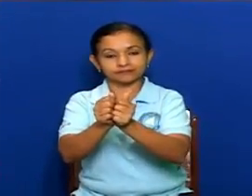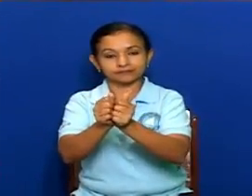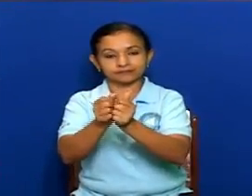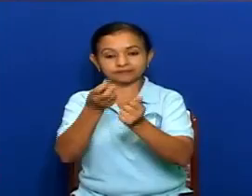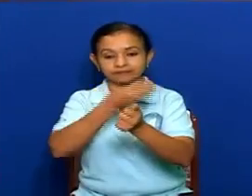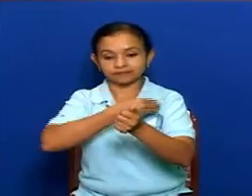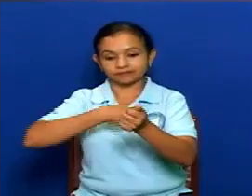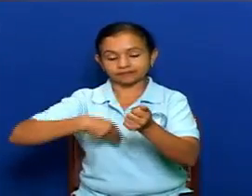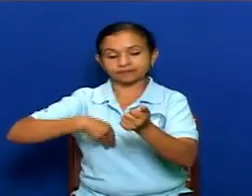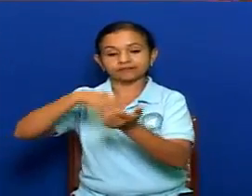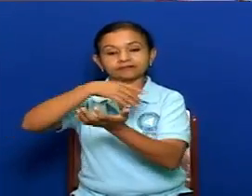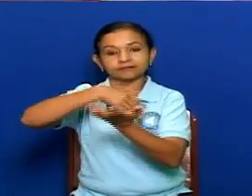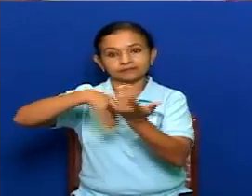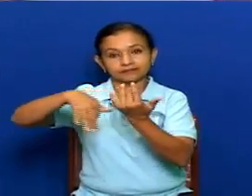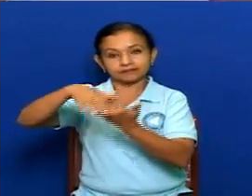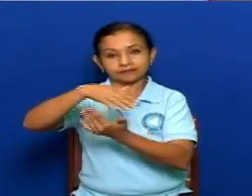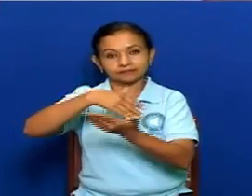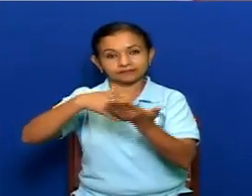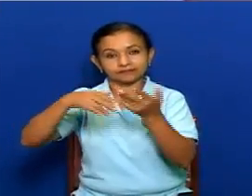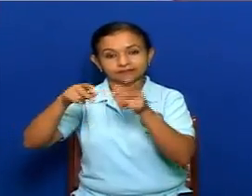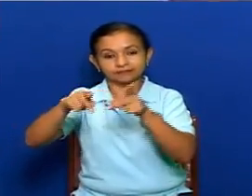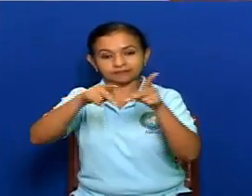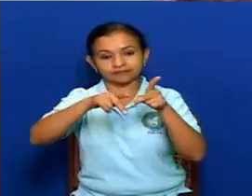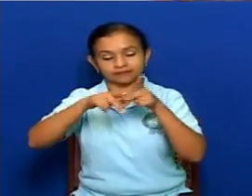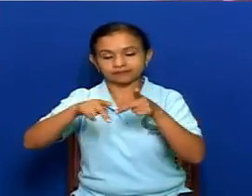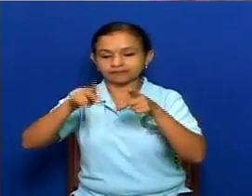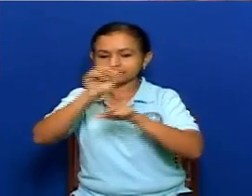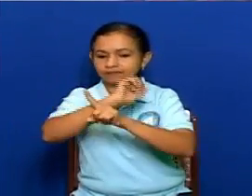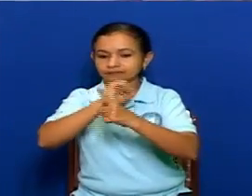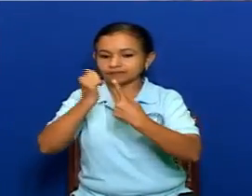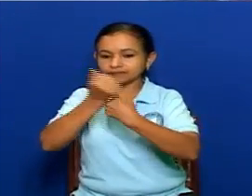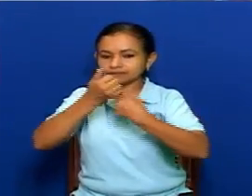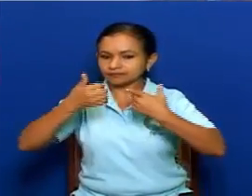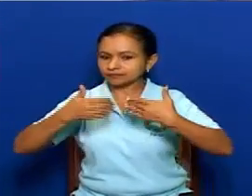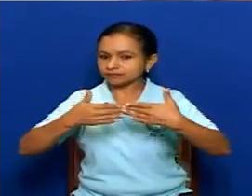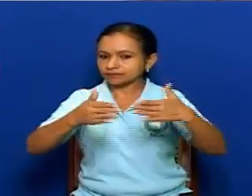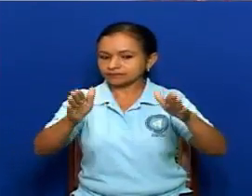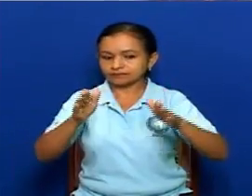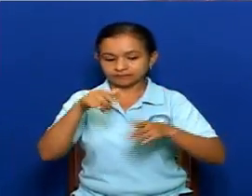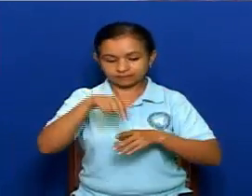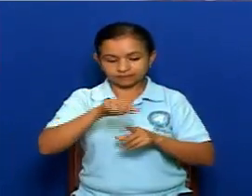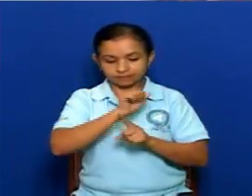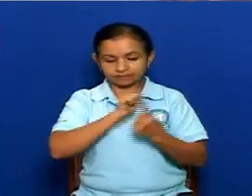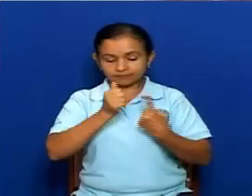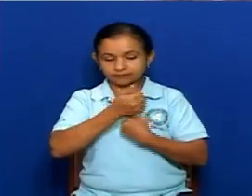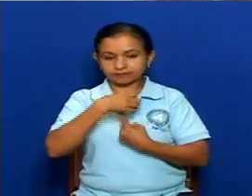de Relaciones Exteriores. Entonces, la asamblea es de puertas abiertas. También no solo nosotros